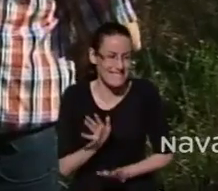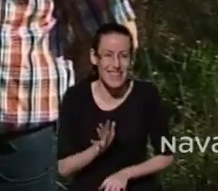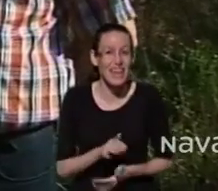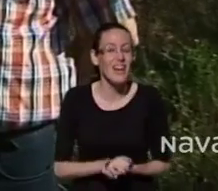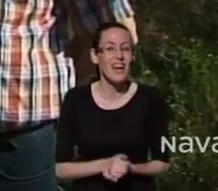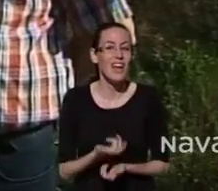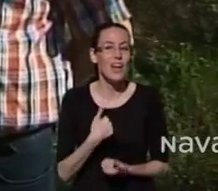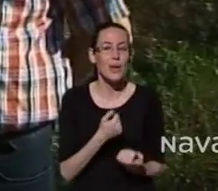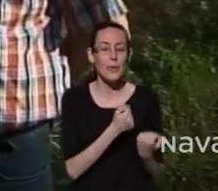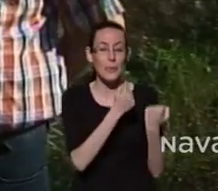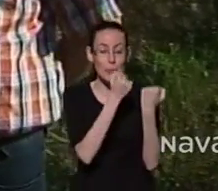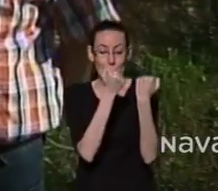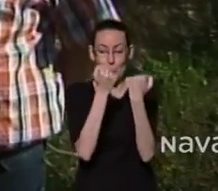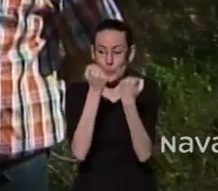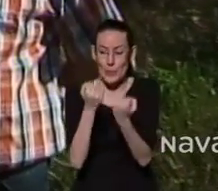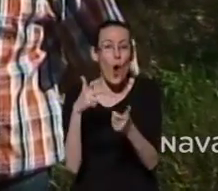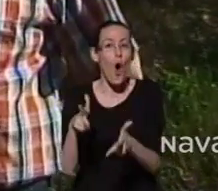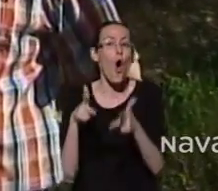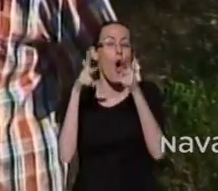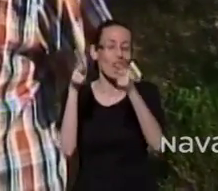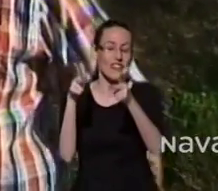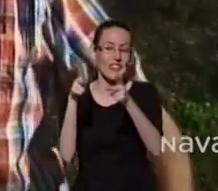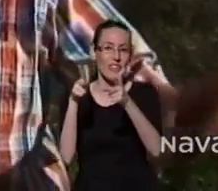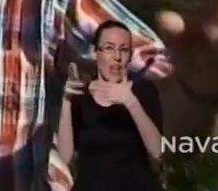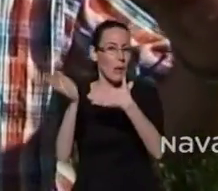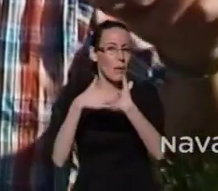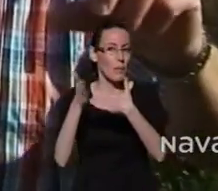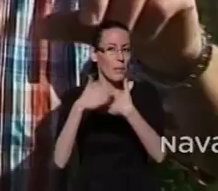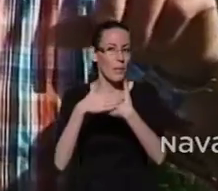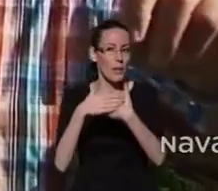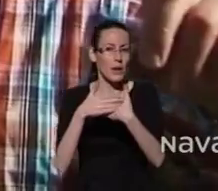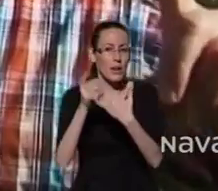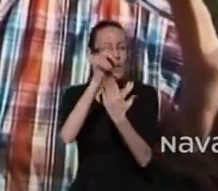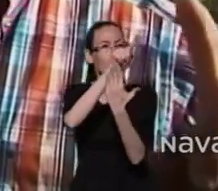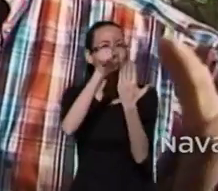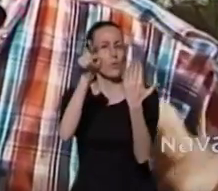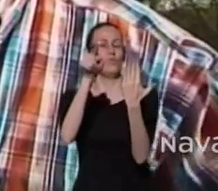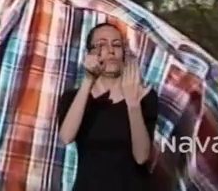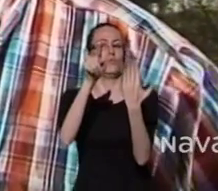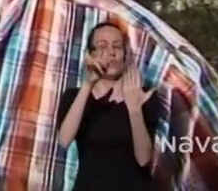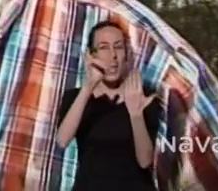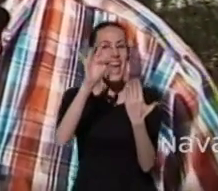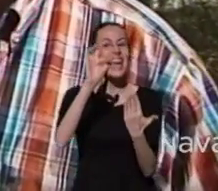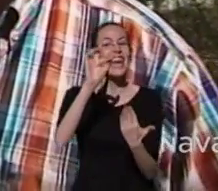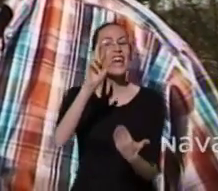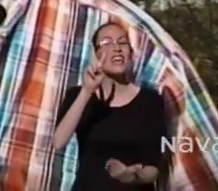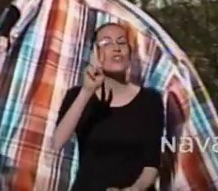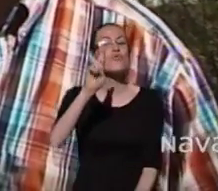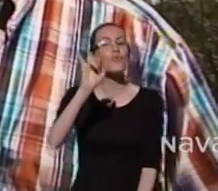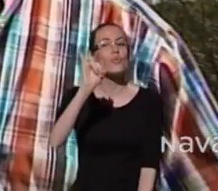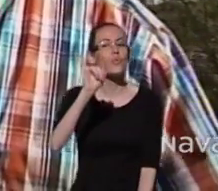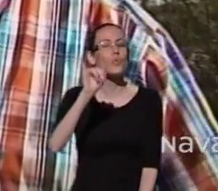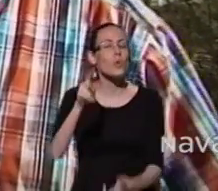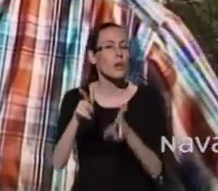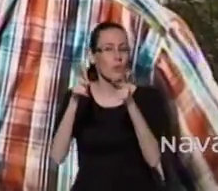llegué a la puerta del hotel y leí que ponía Iturri Hotel. Y aquello me parecía que